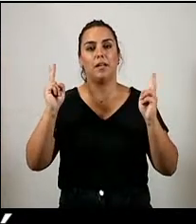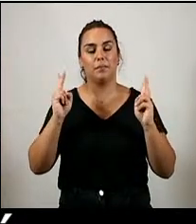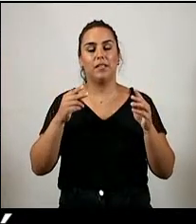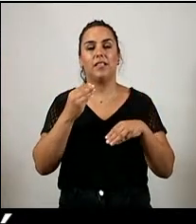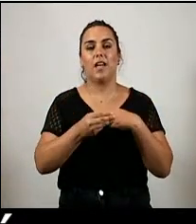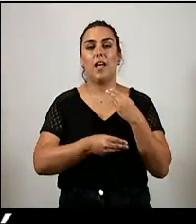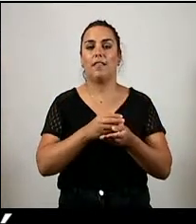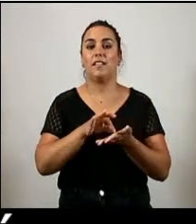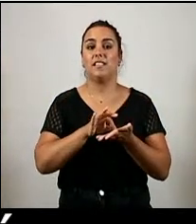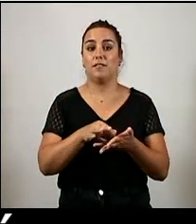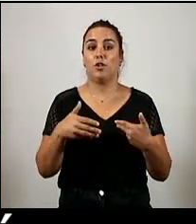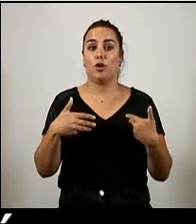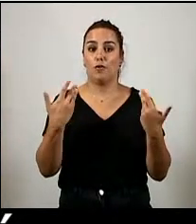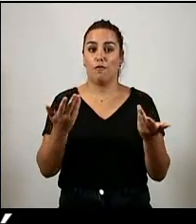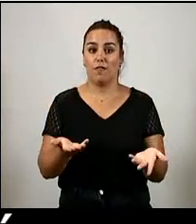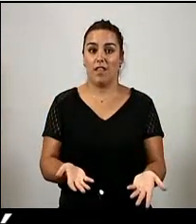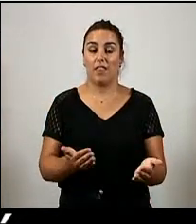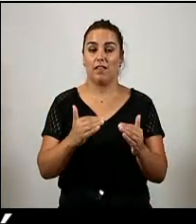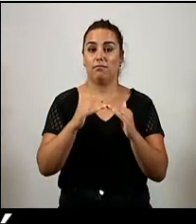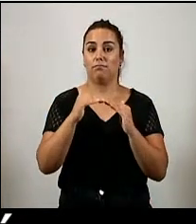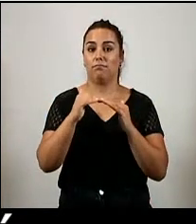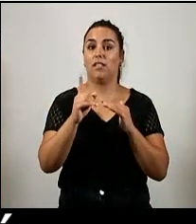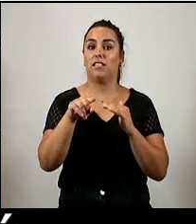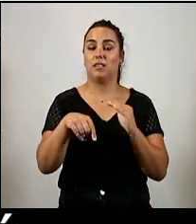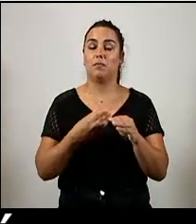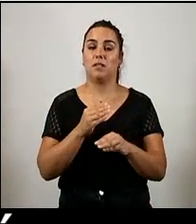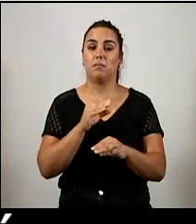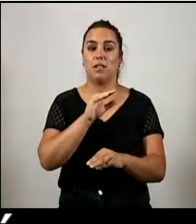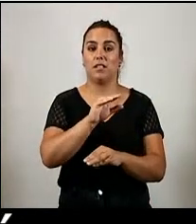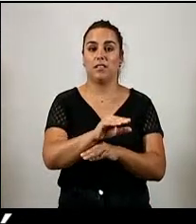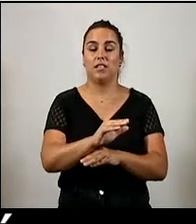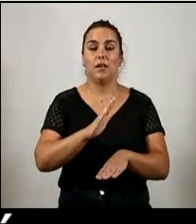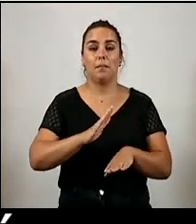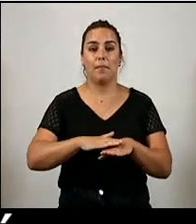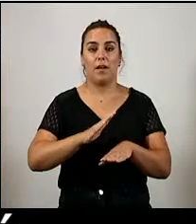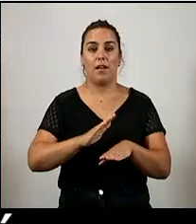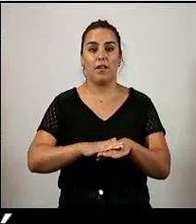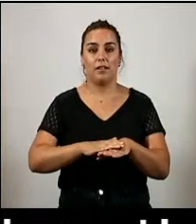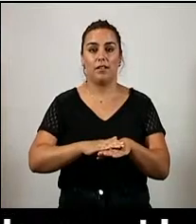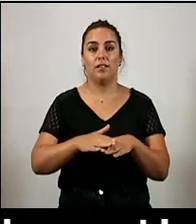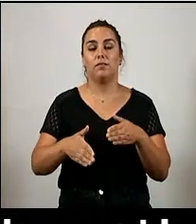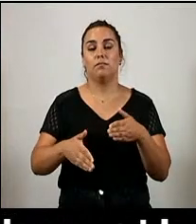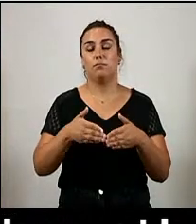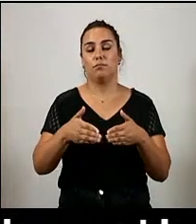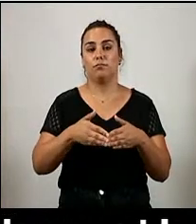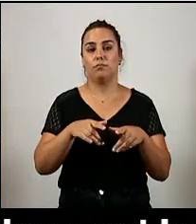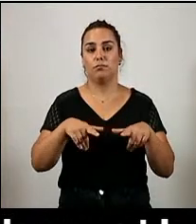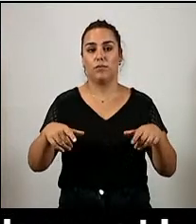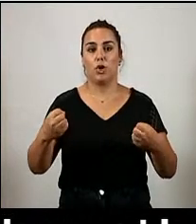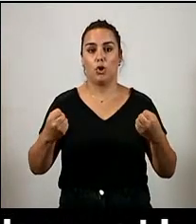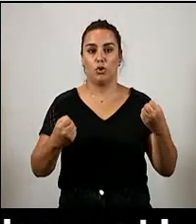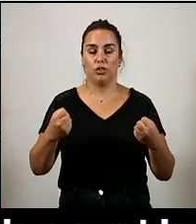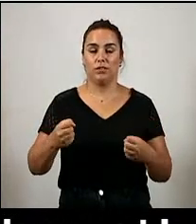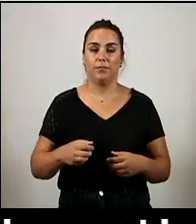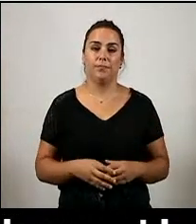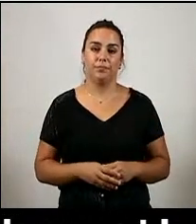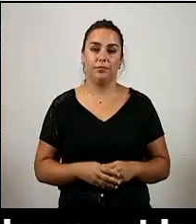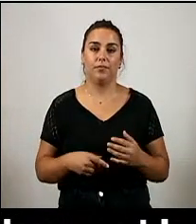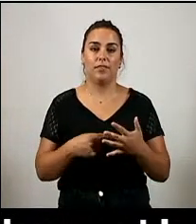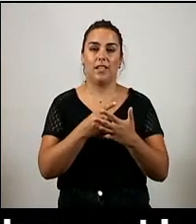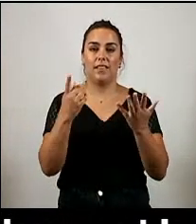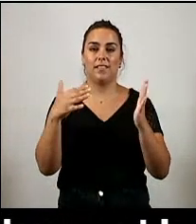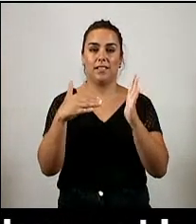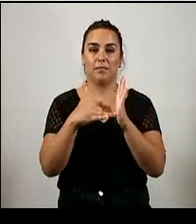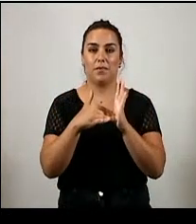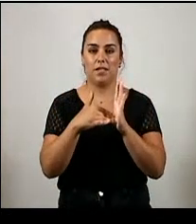el servicio que ofrecen e incluso invertir en la modernización de sus flotas de vehículos. 16.000 alumnos,